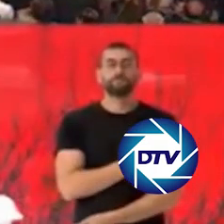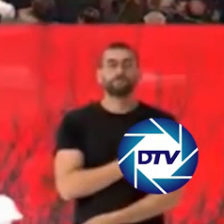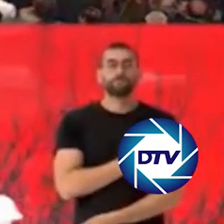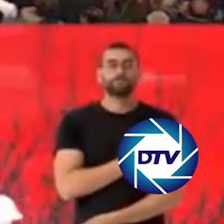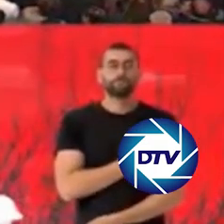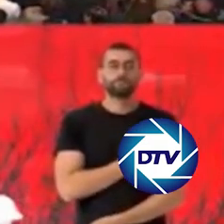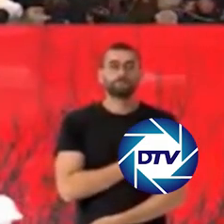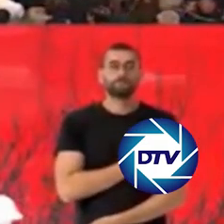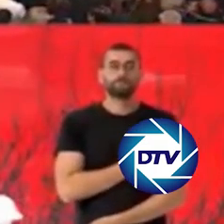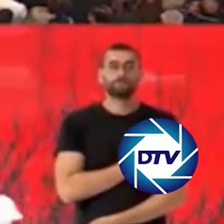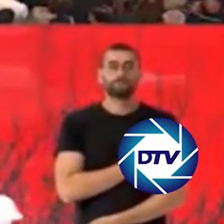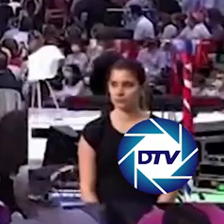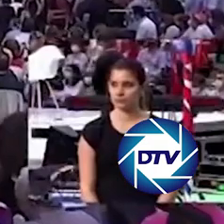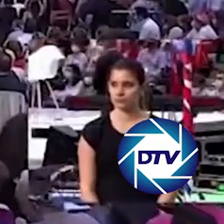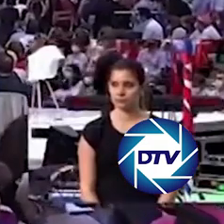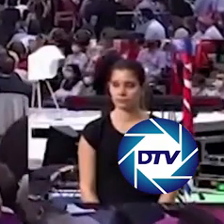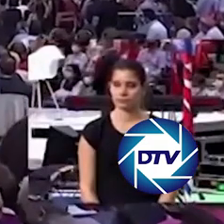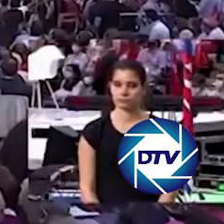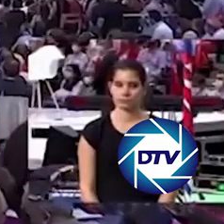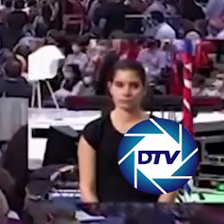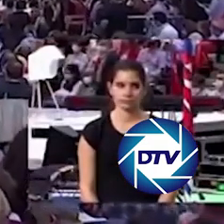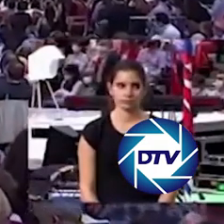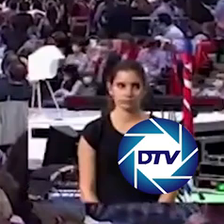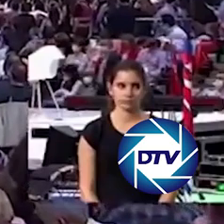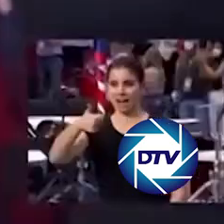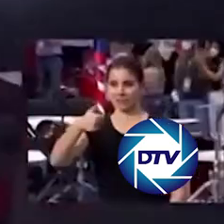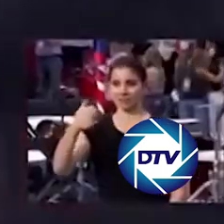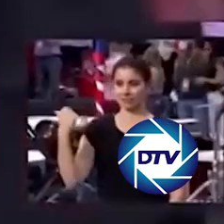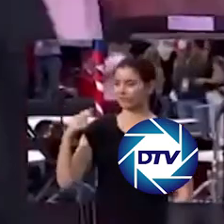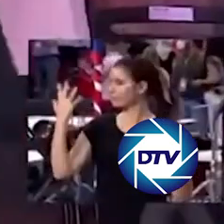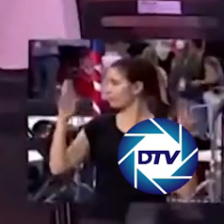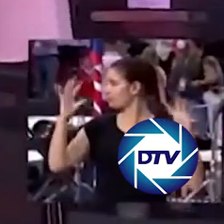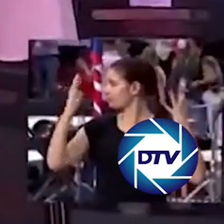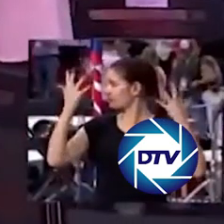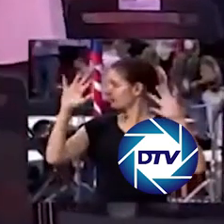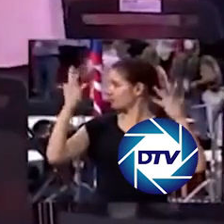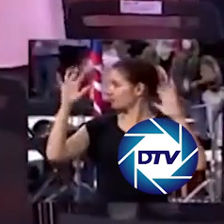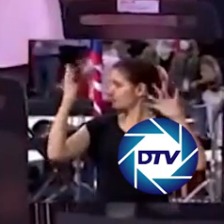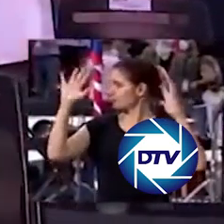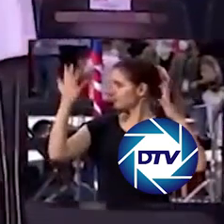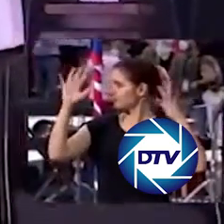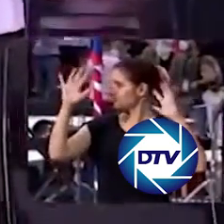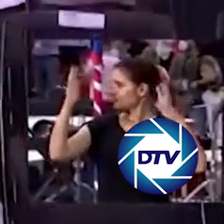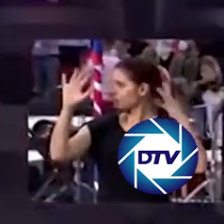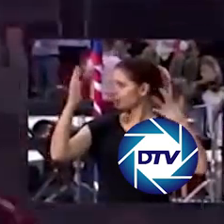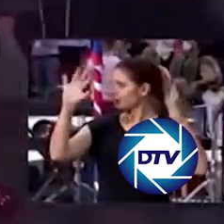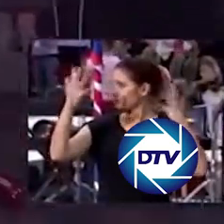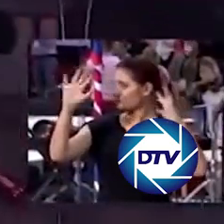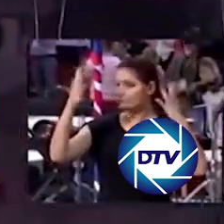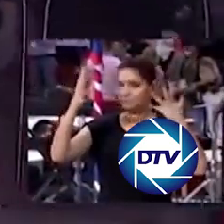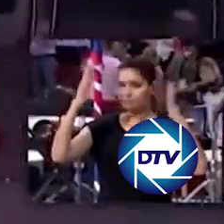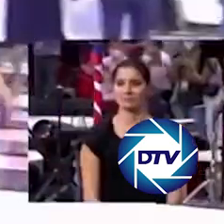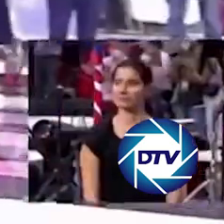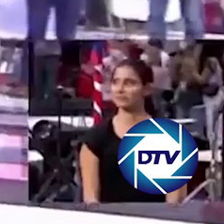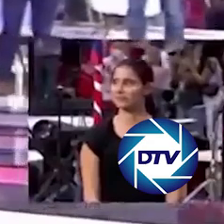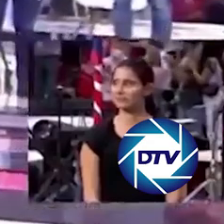Estado por las víctimas del COVID. Recordemos el círculo famoso, el fuego en el centro, que fue cualquier cosa menos un funeral